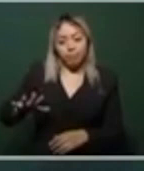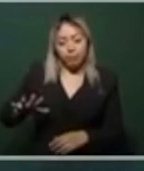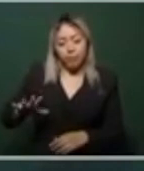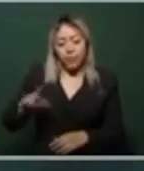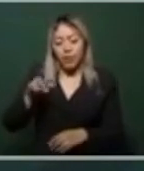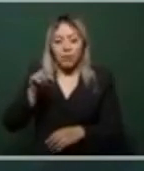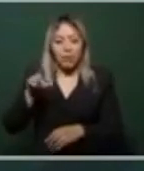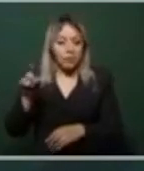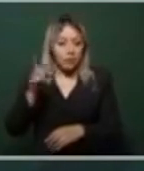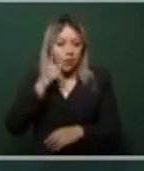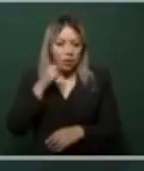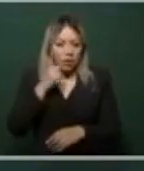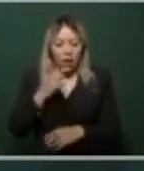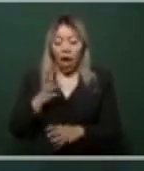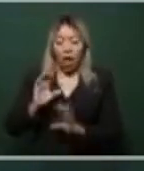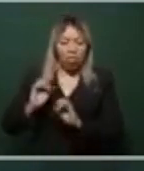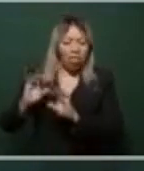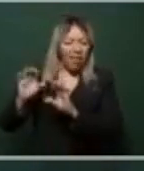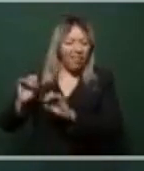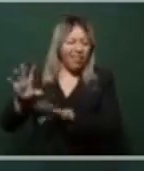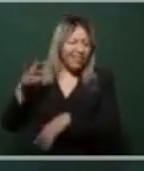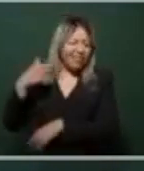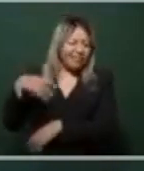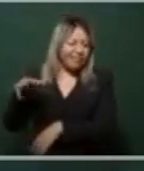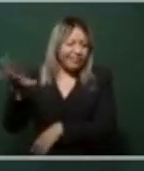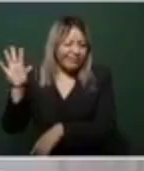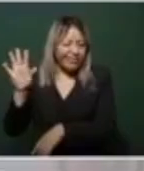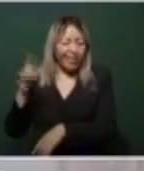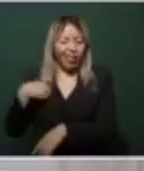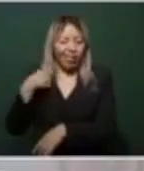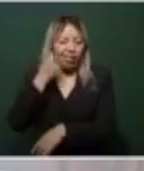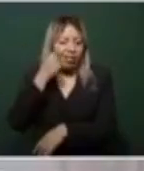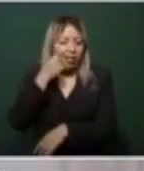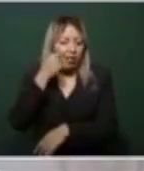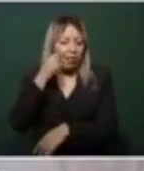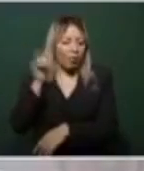tolera la corrupción, pues entonces se hacen de la vista gorda,